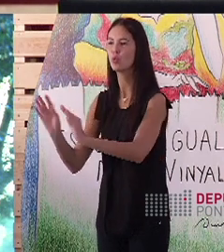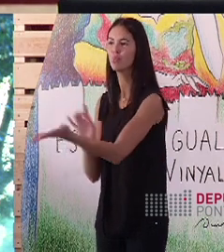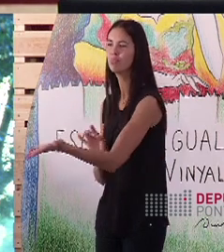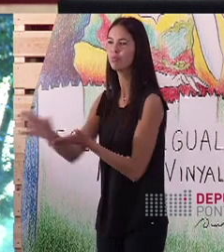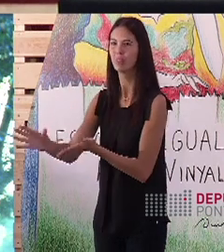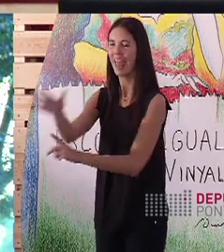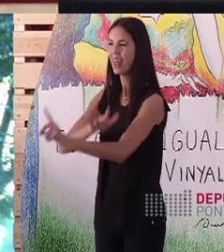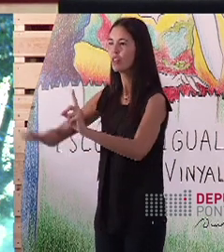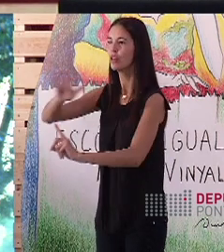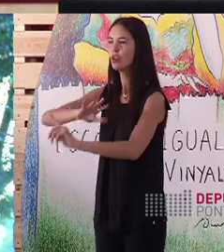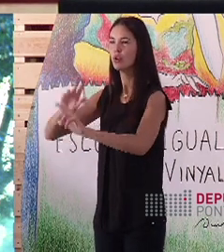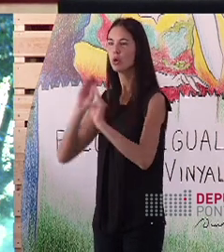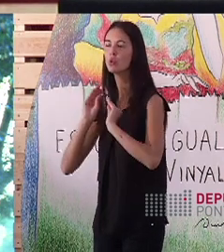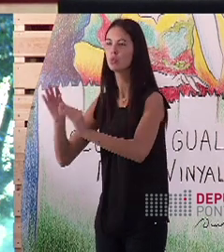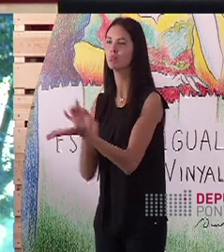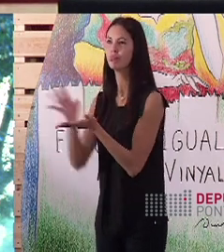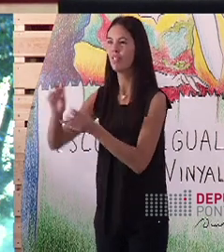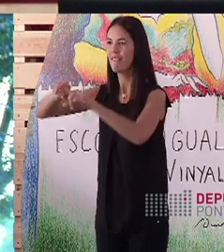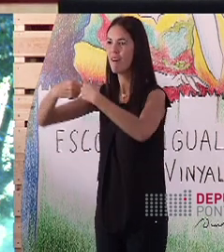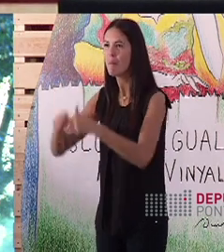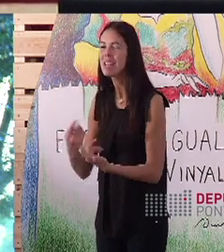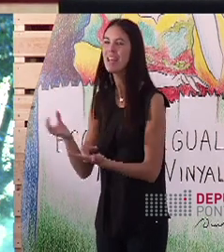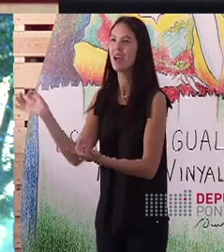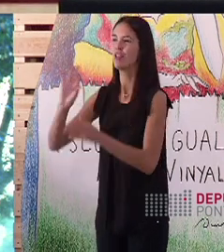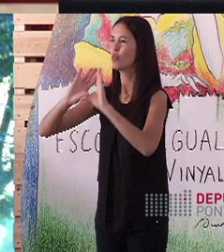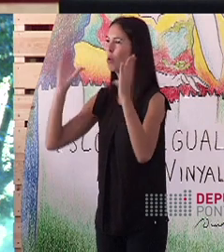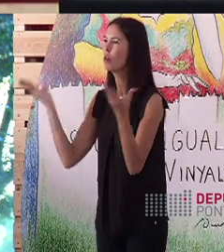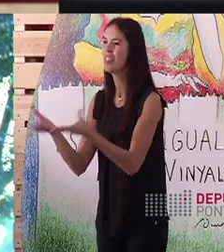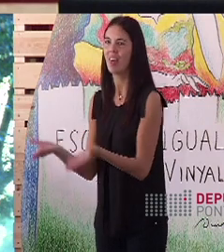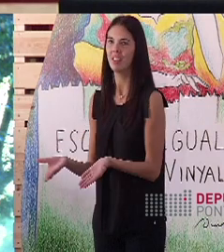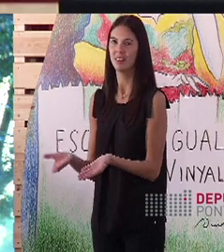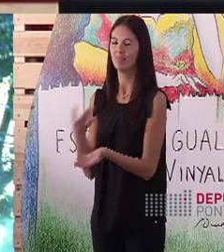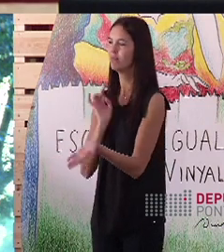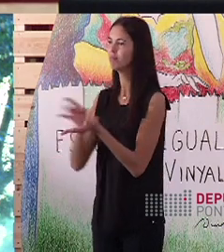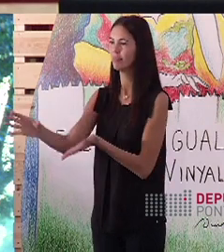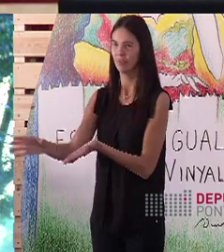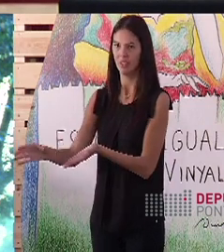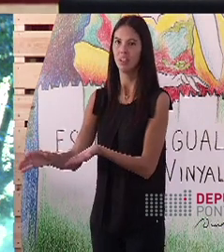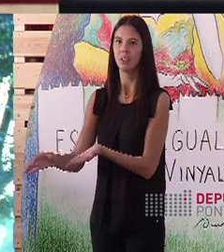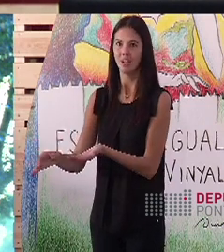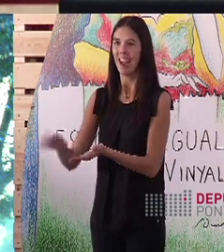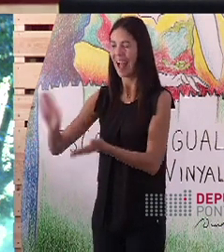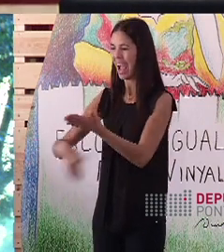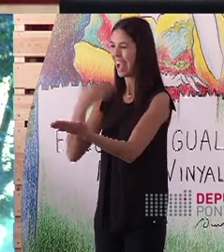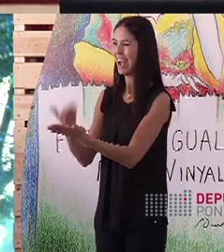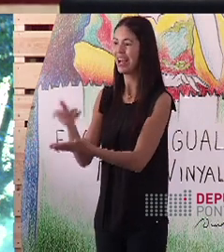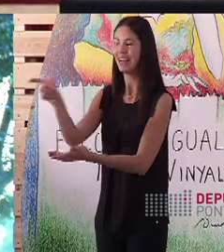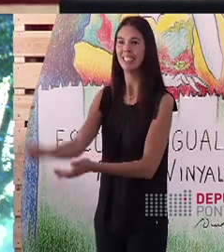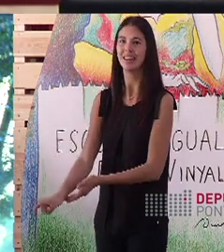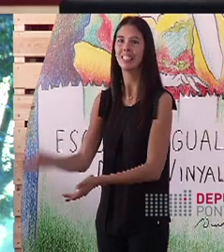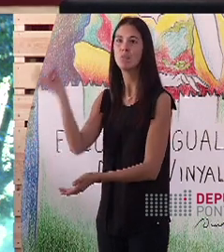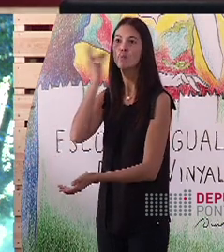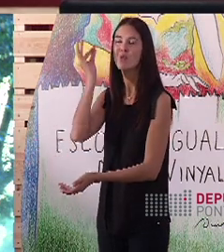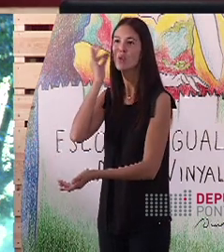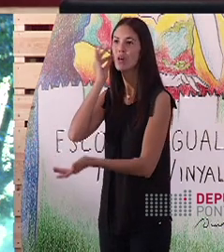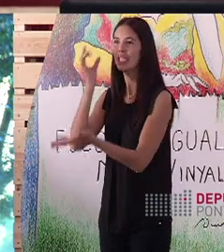de sus entornos, de sus familias, de sus comunidades. Por ser expulsadas, son expulsadas de sus